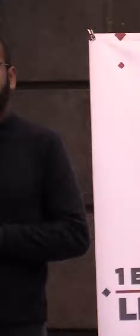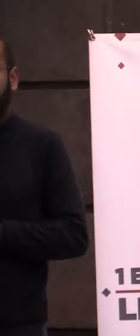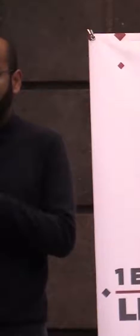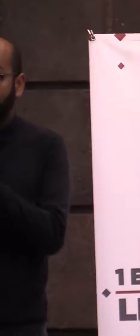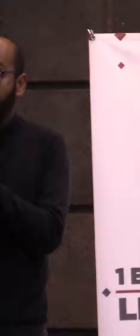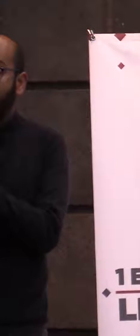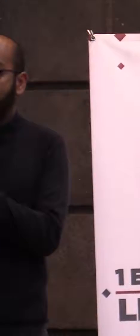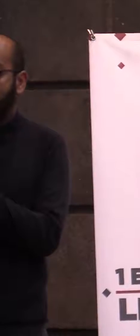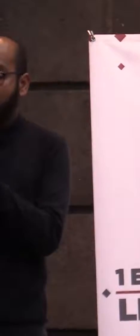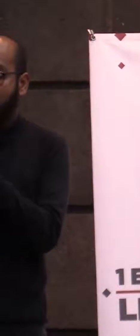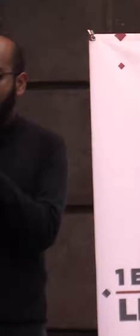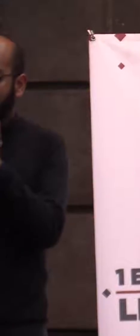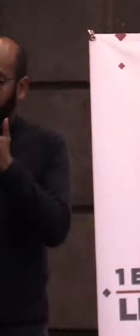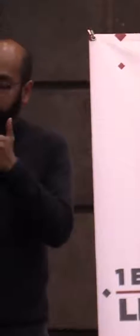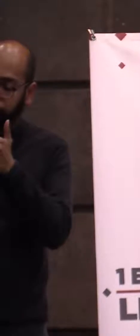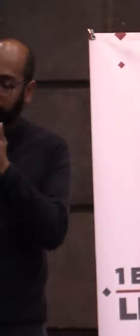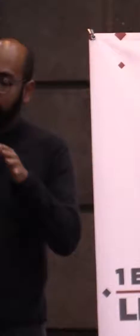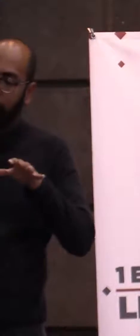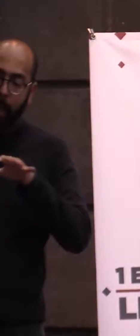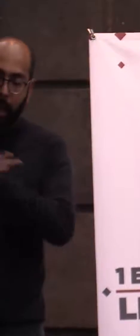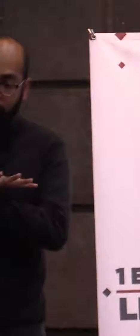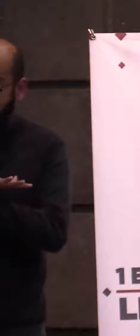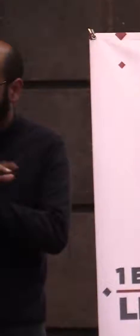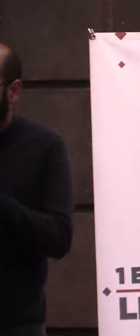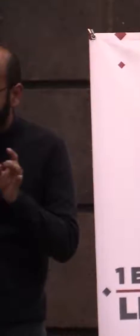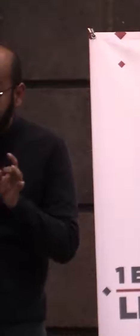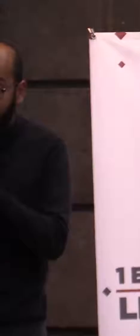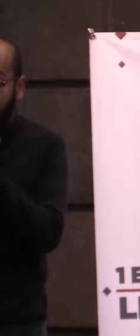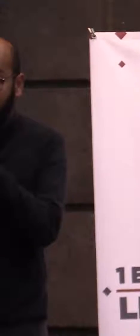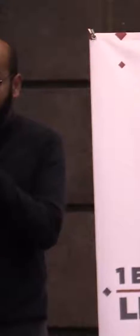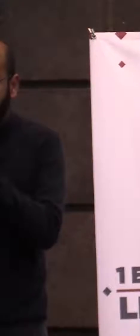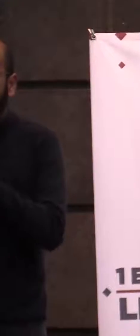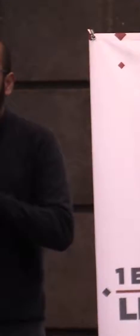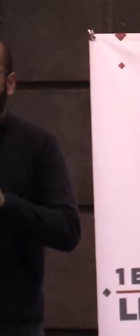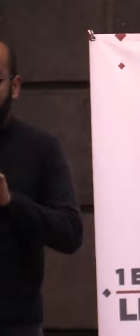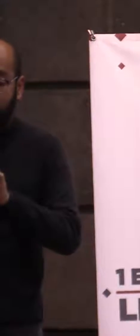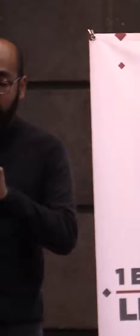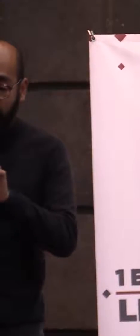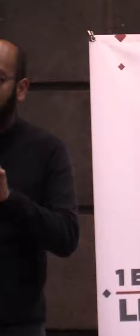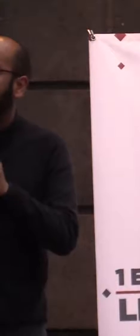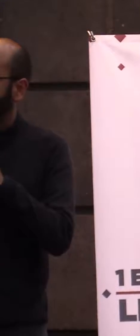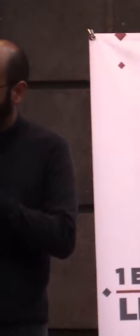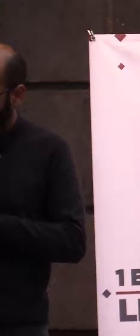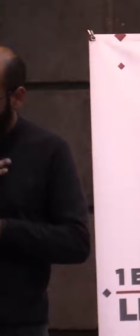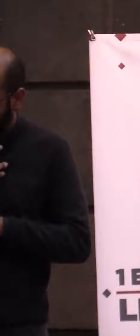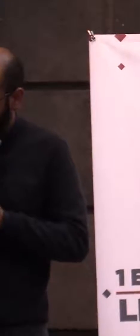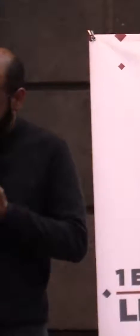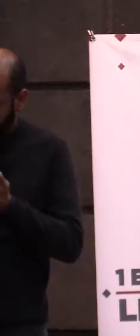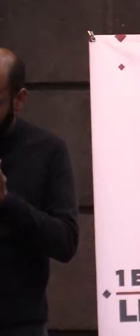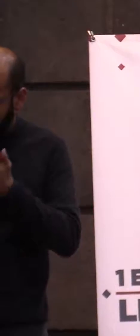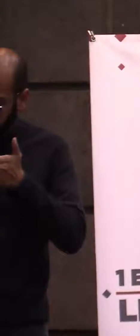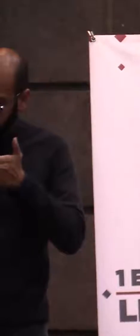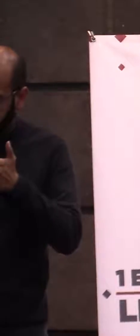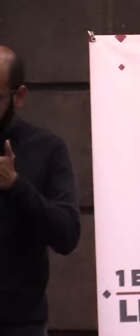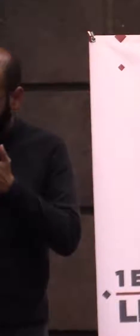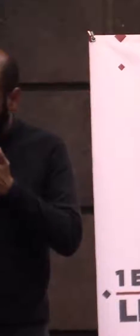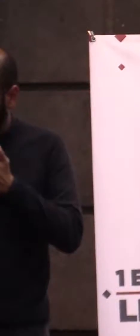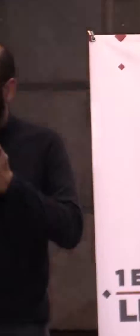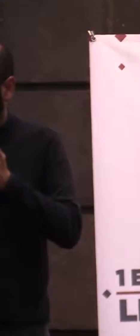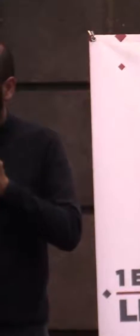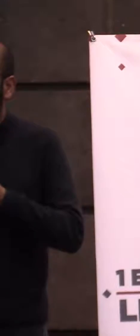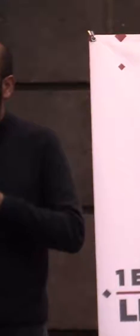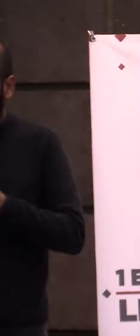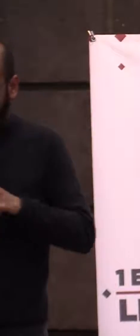la ley para prevenir y sancionar los delitos cometidos en materia de hidrocarburos. Creamos mecanismos